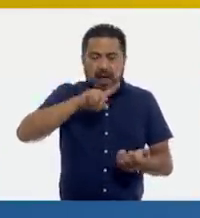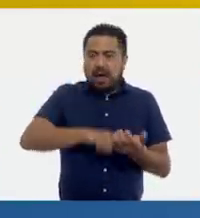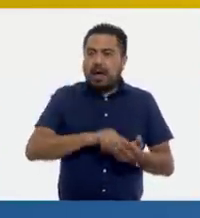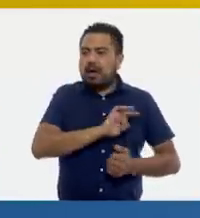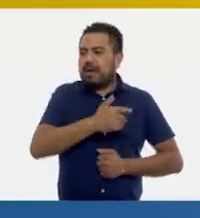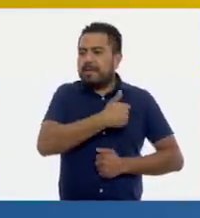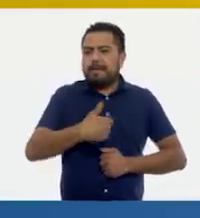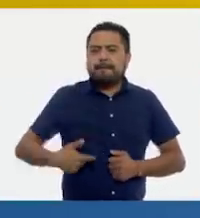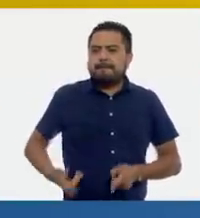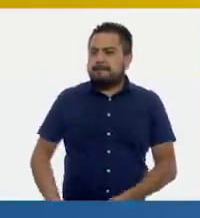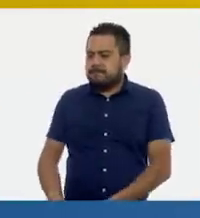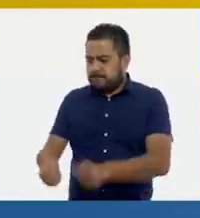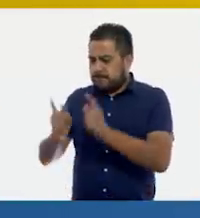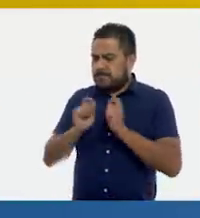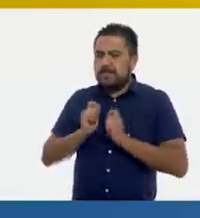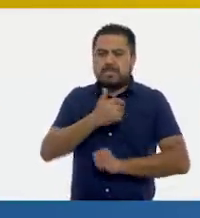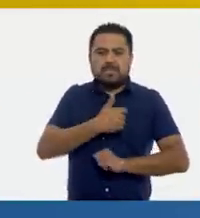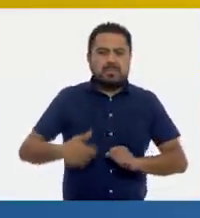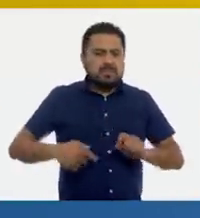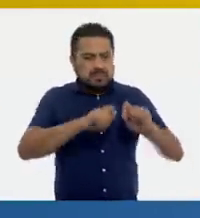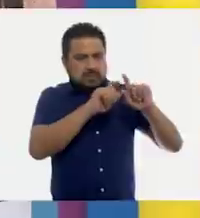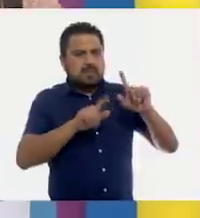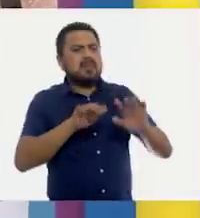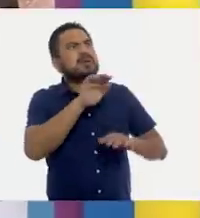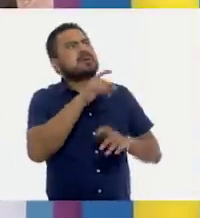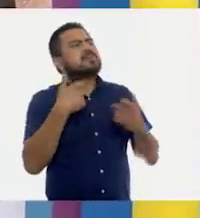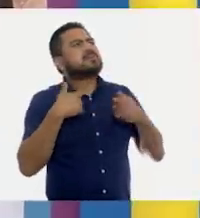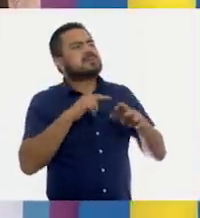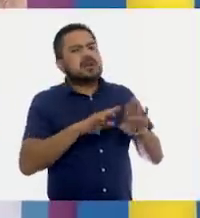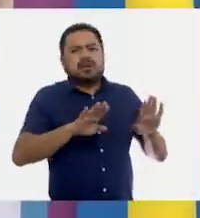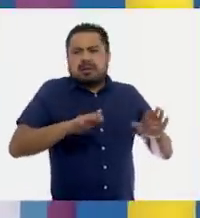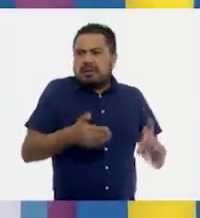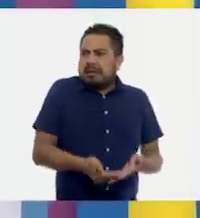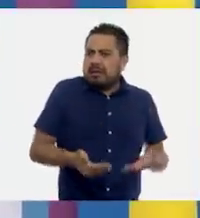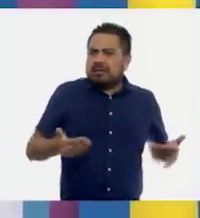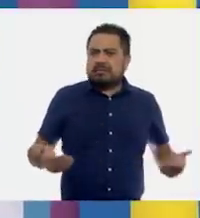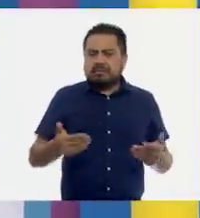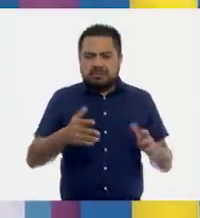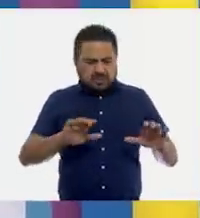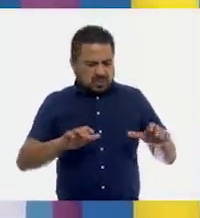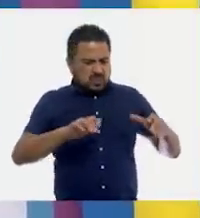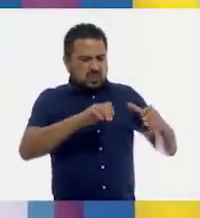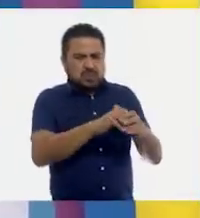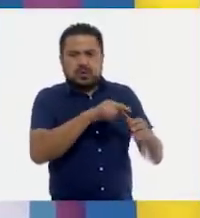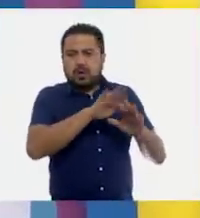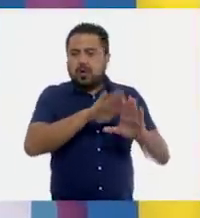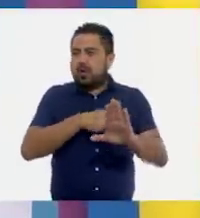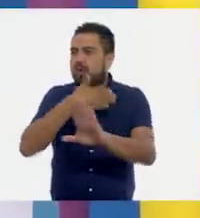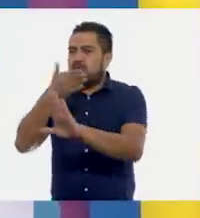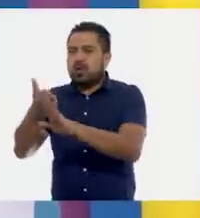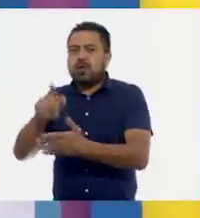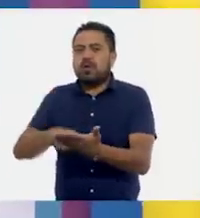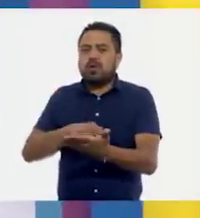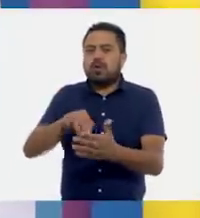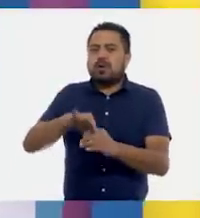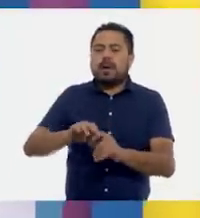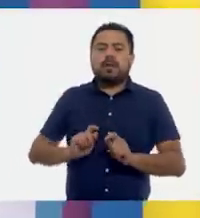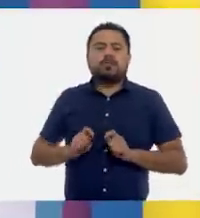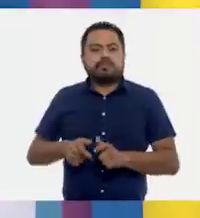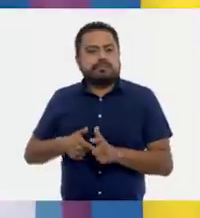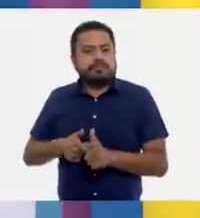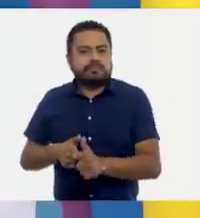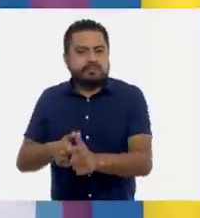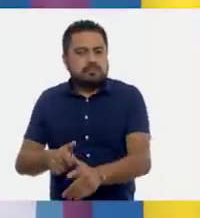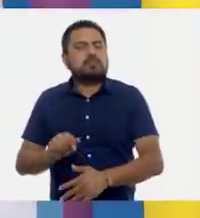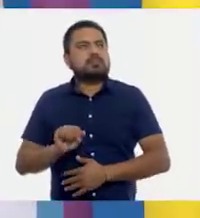de la República. Maestra, entonces esa rebelión fue contra una reelección. ¿Quién